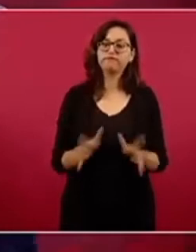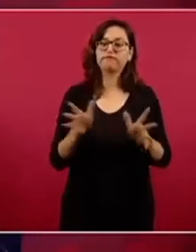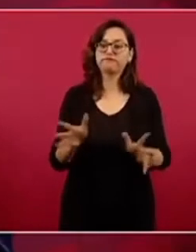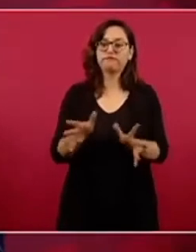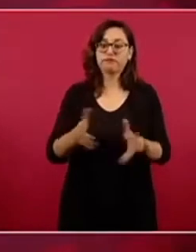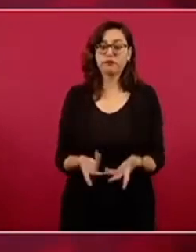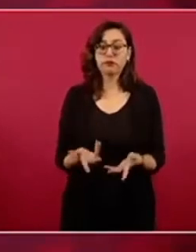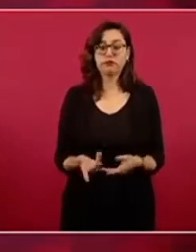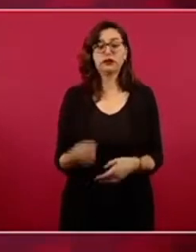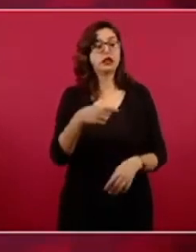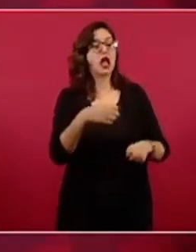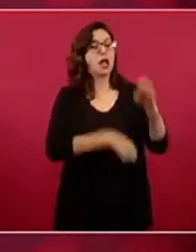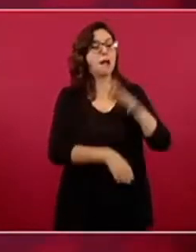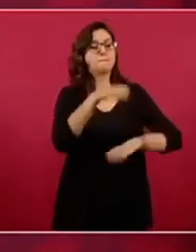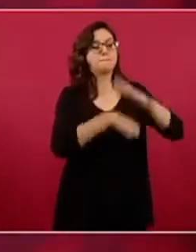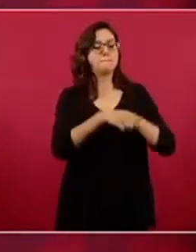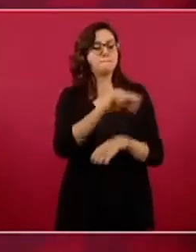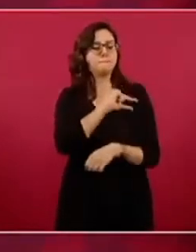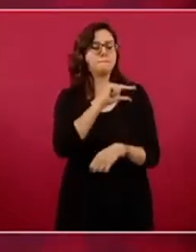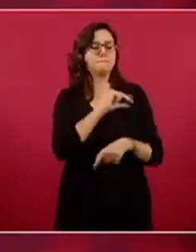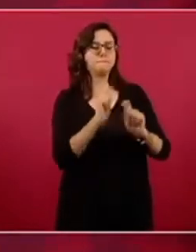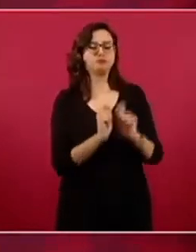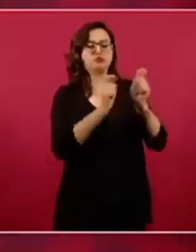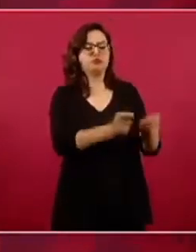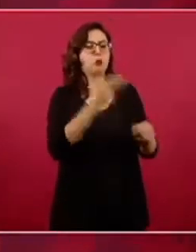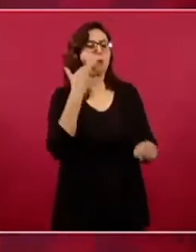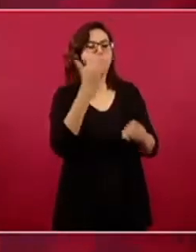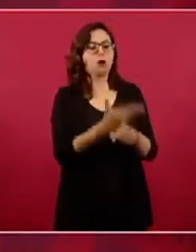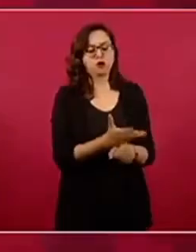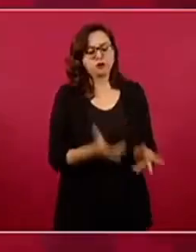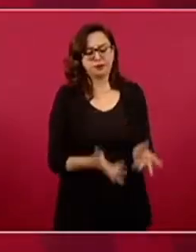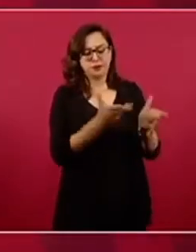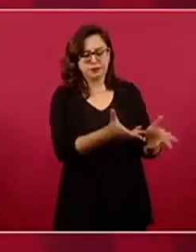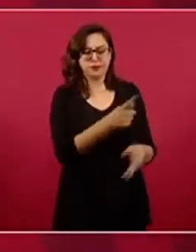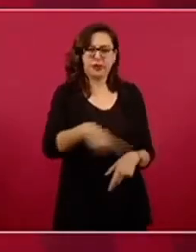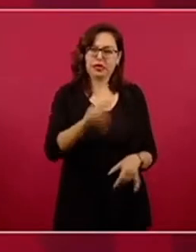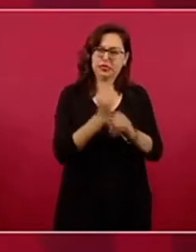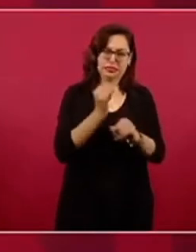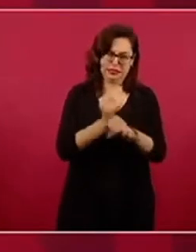en manos de las empresas particulares, pues como es lógico